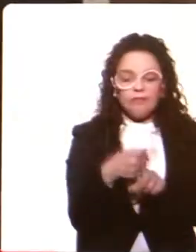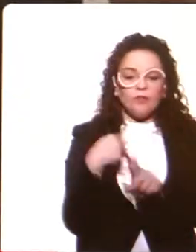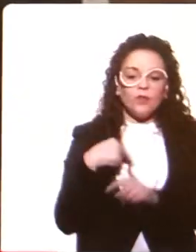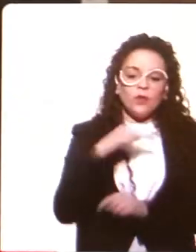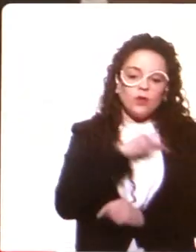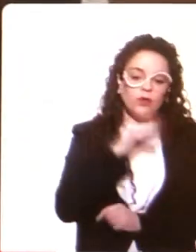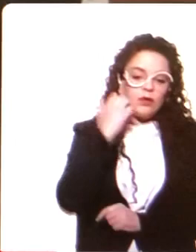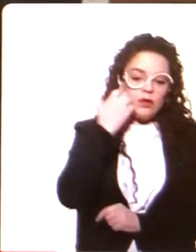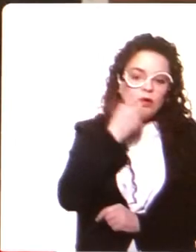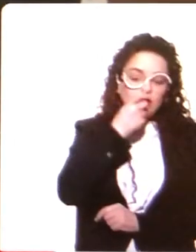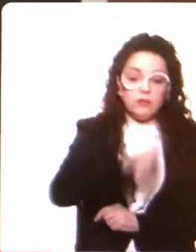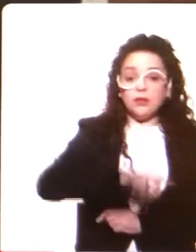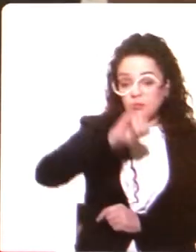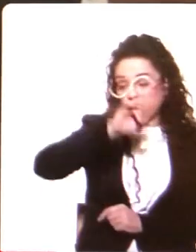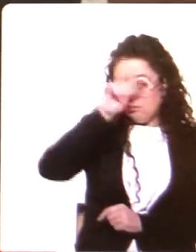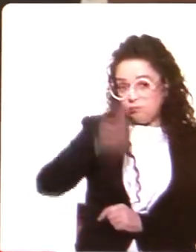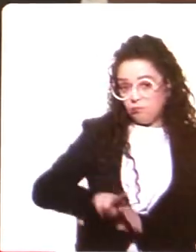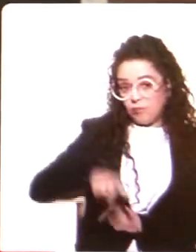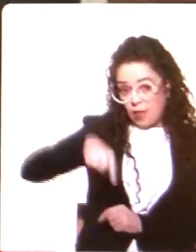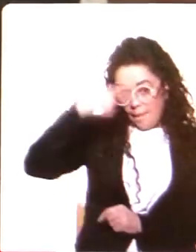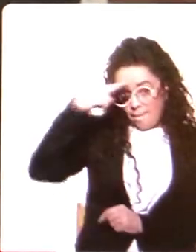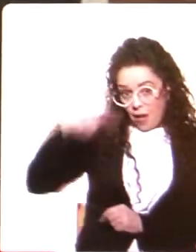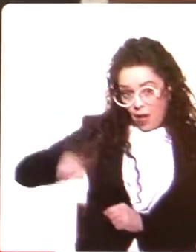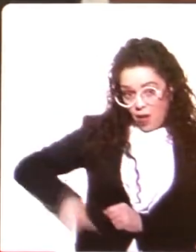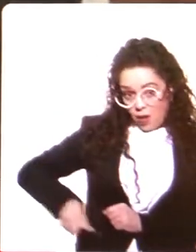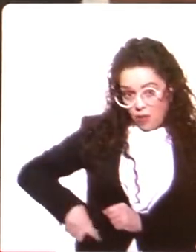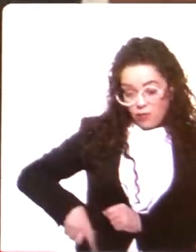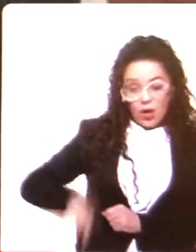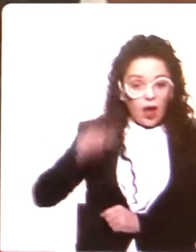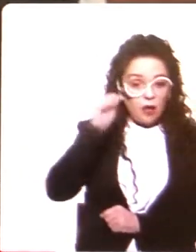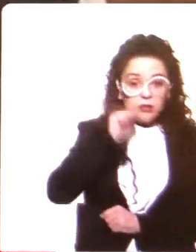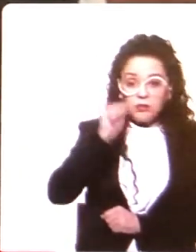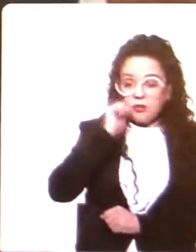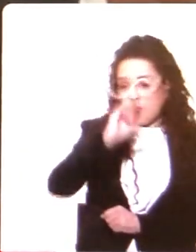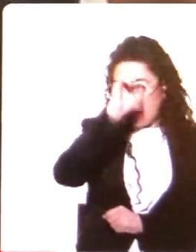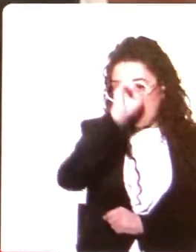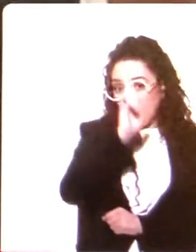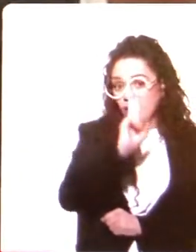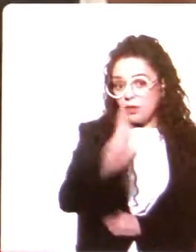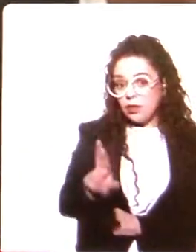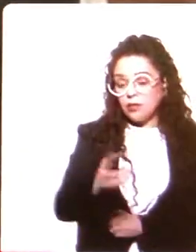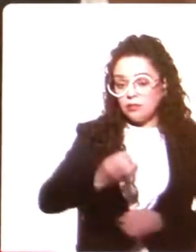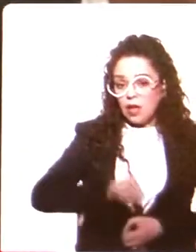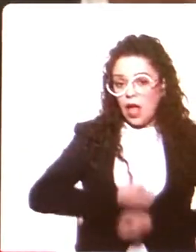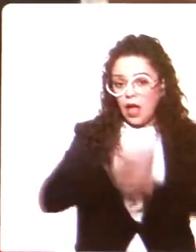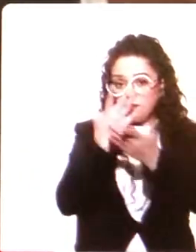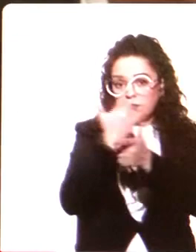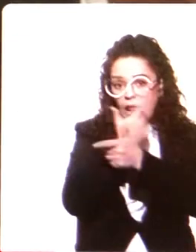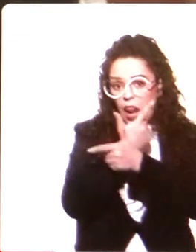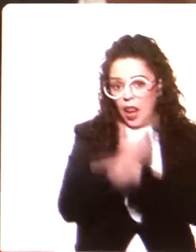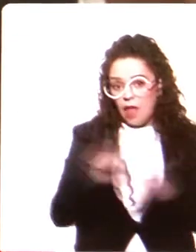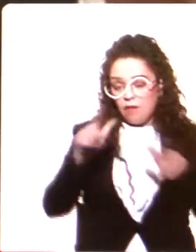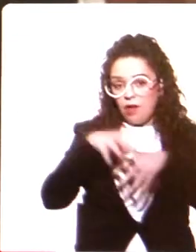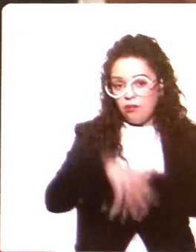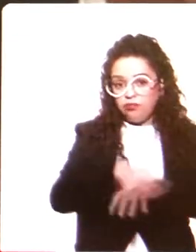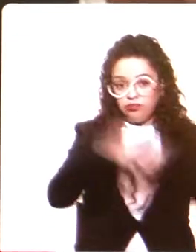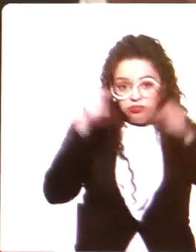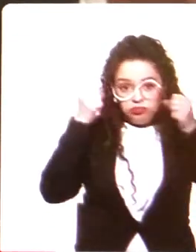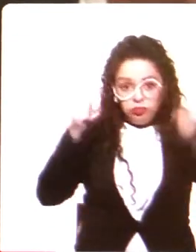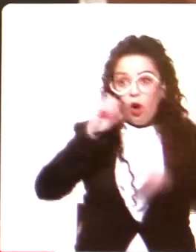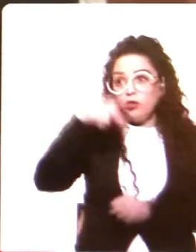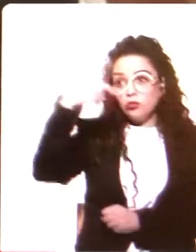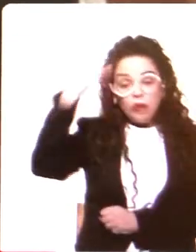el al suelo pero les están Tirando La carnada para ver si cae el presidente o el gobierno de la